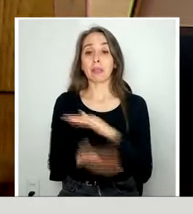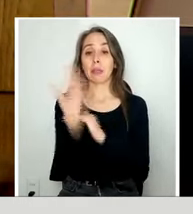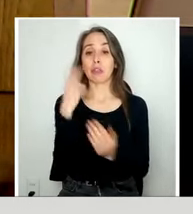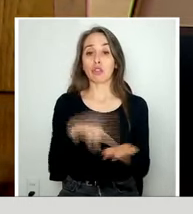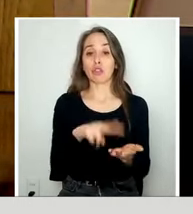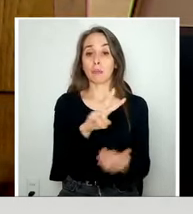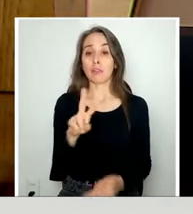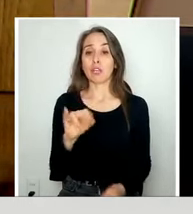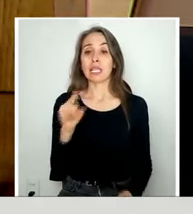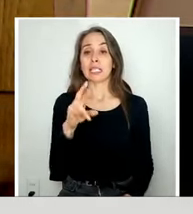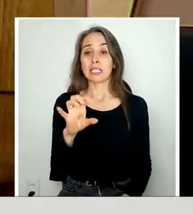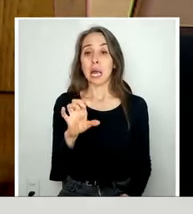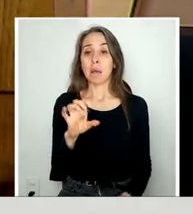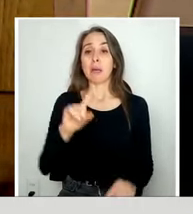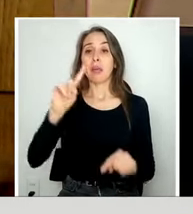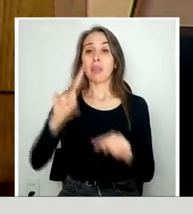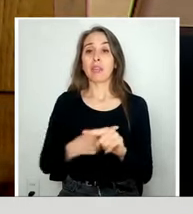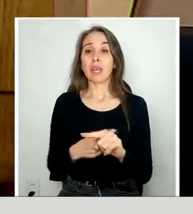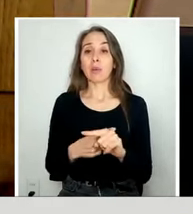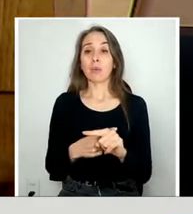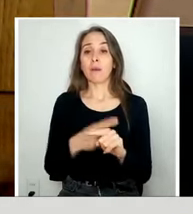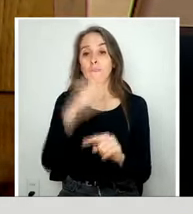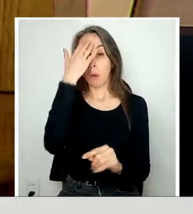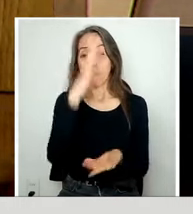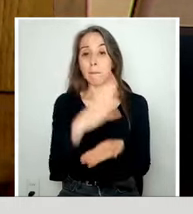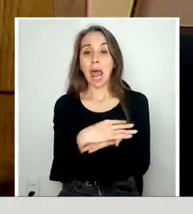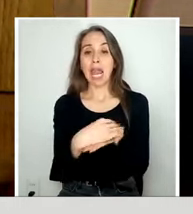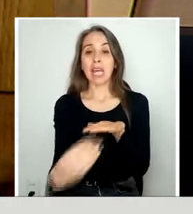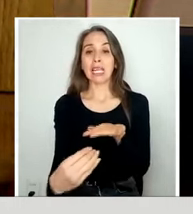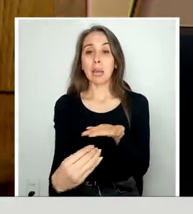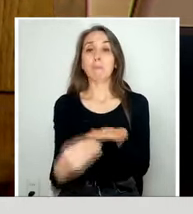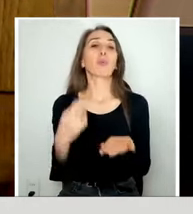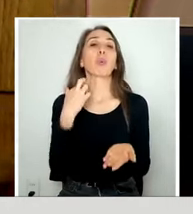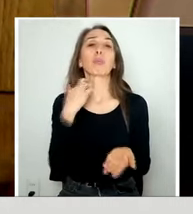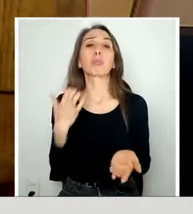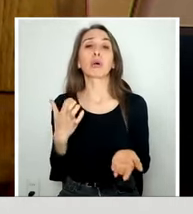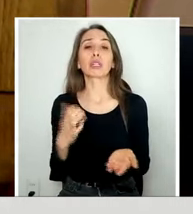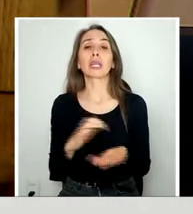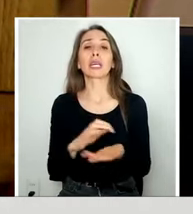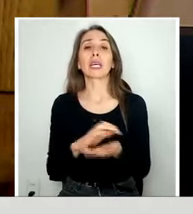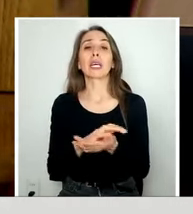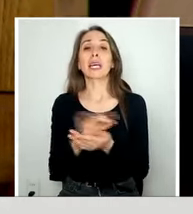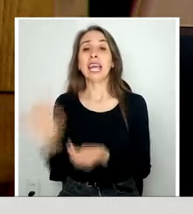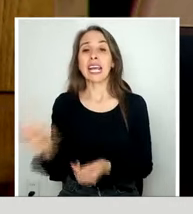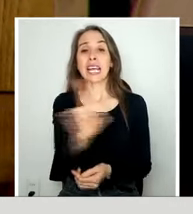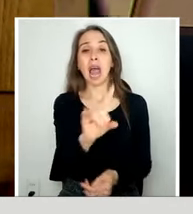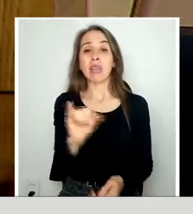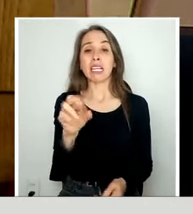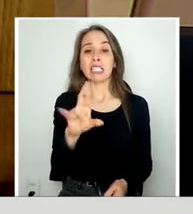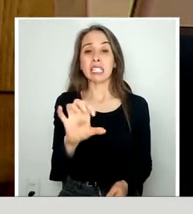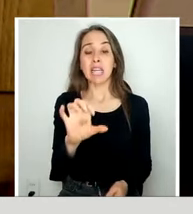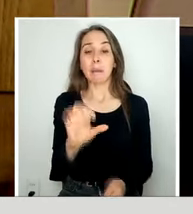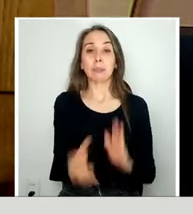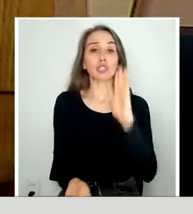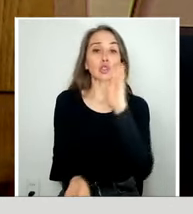Isa aprendieron nuevamente un muy mal ejemplo cuando todas y cada una de ellas elevaron